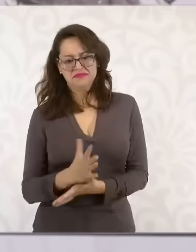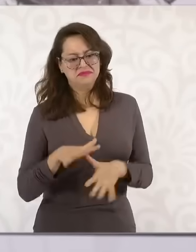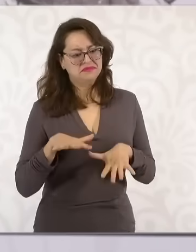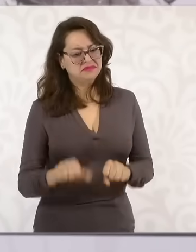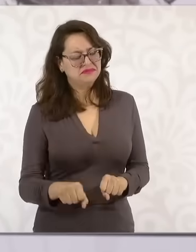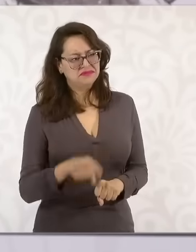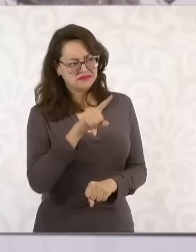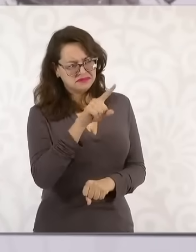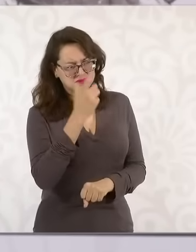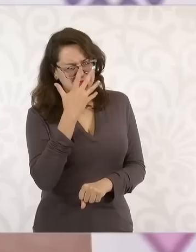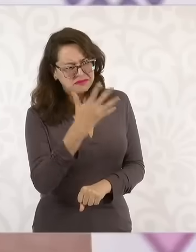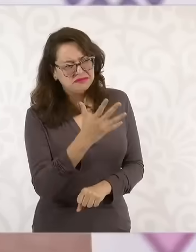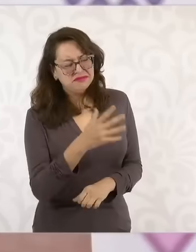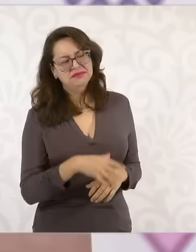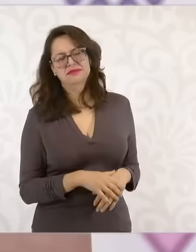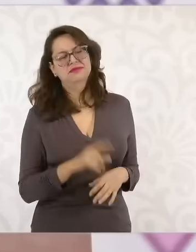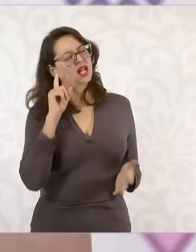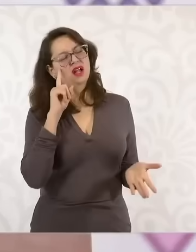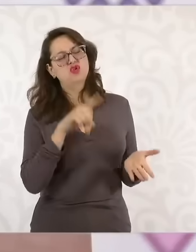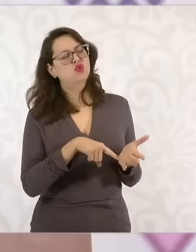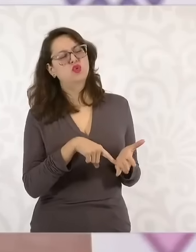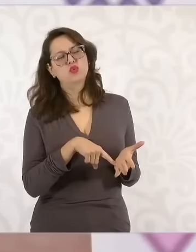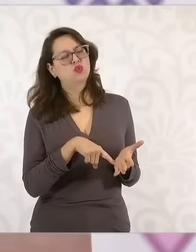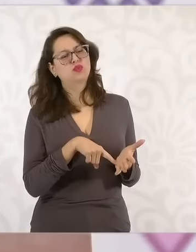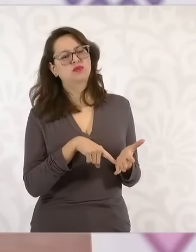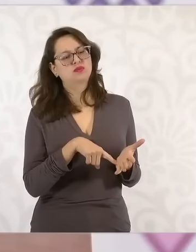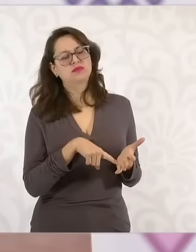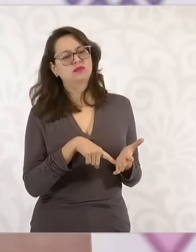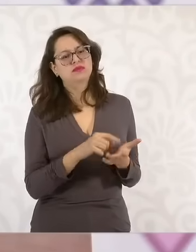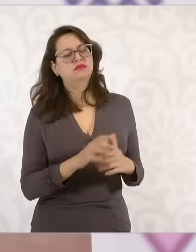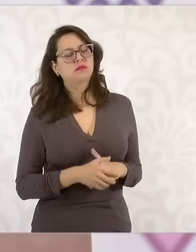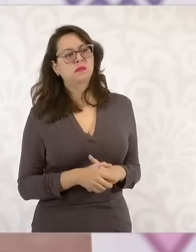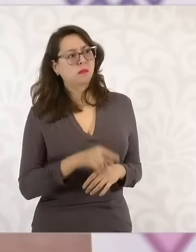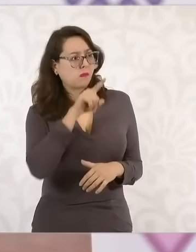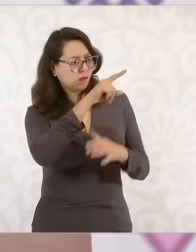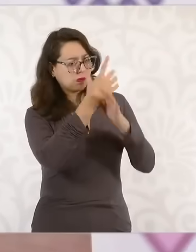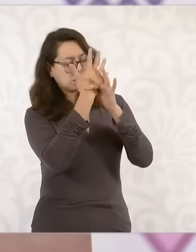en serio. Pero nosotros lo manifestamos lo dijo él,